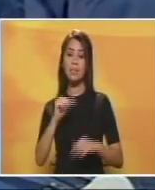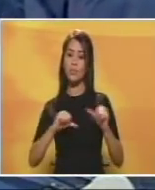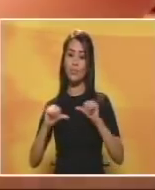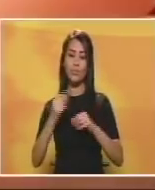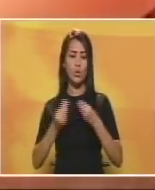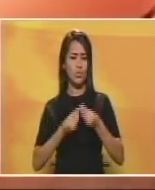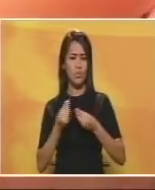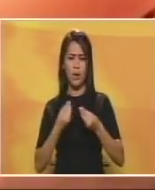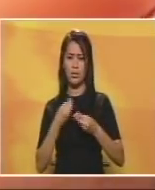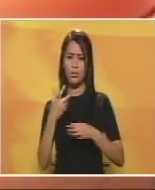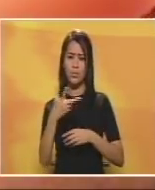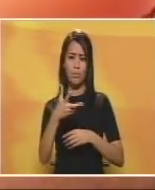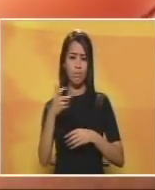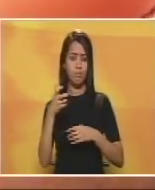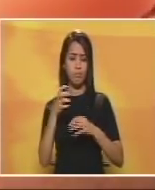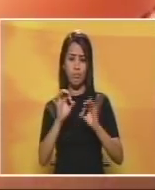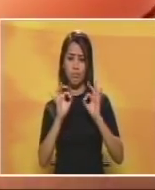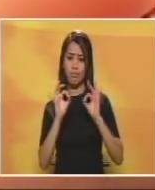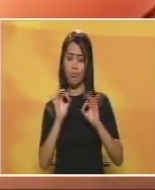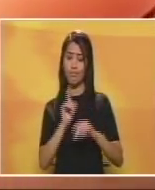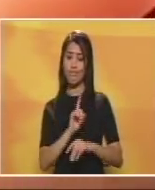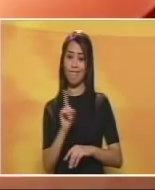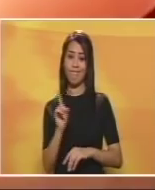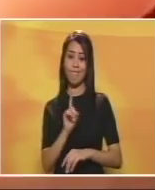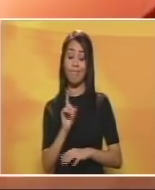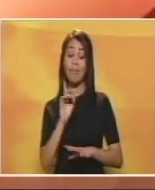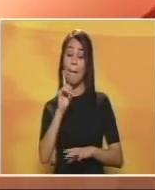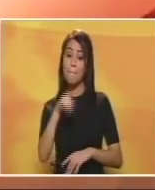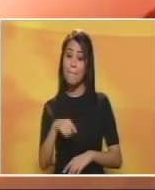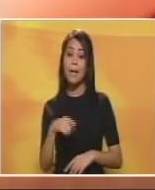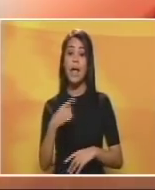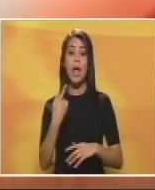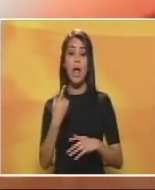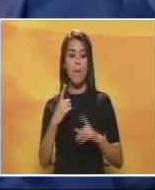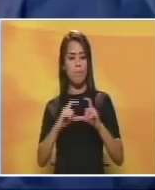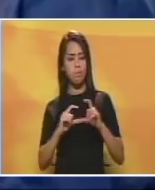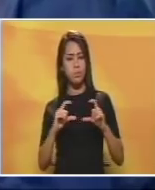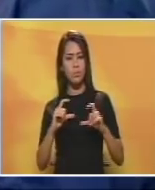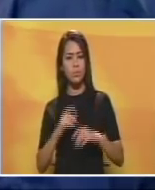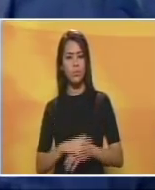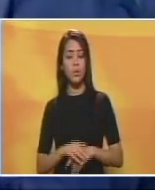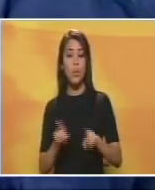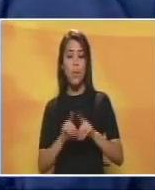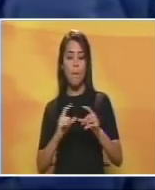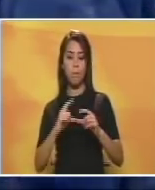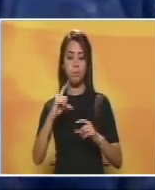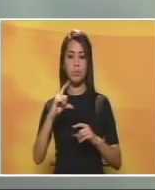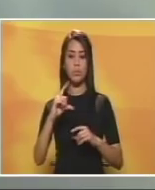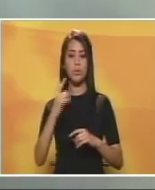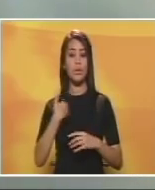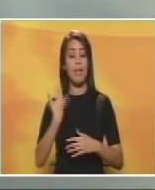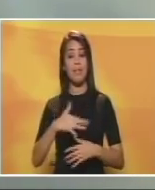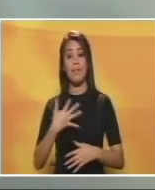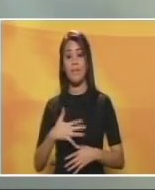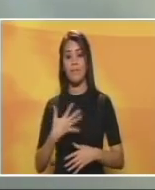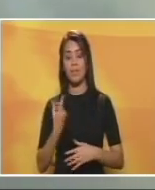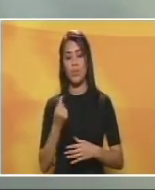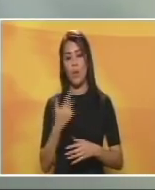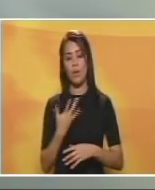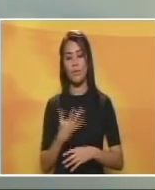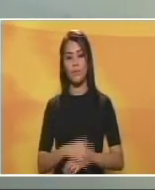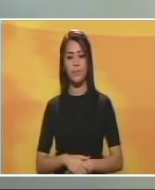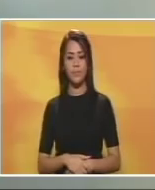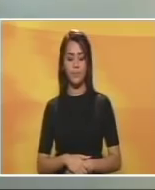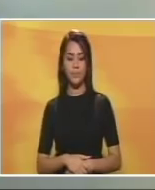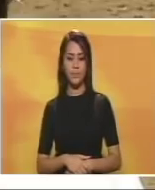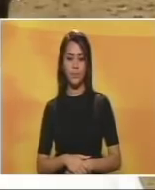fue creado para aumentar la región glútea, además de que por la cantidad requerida y su alto costo no sería una opción al